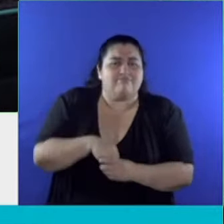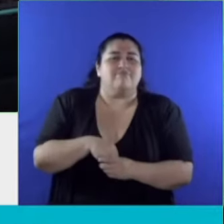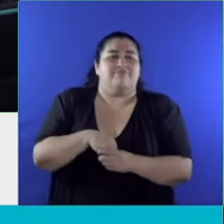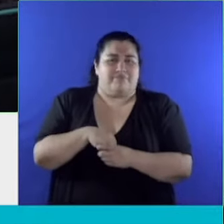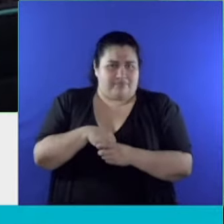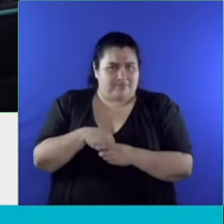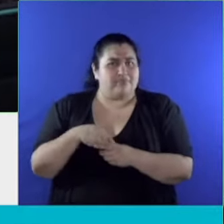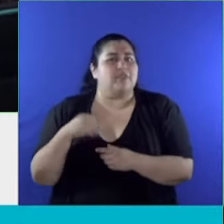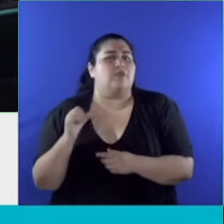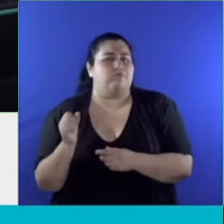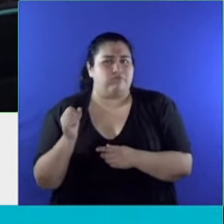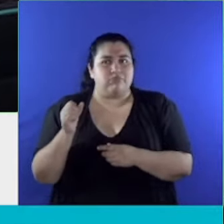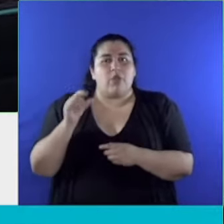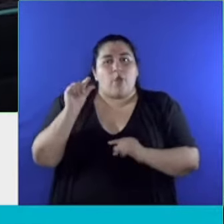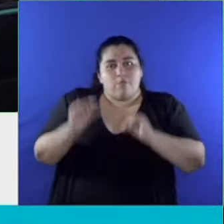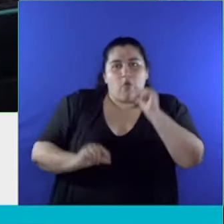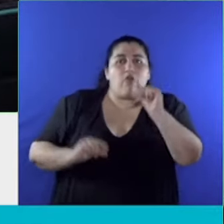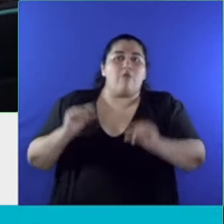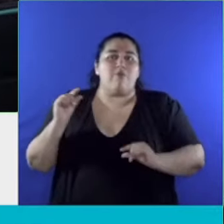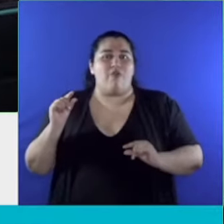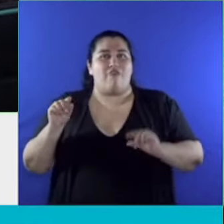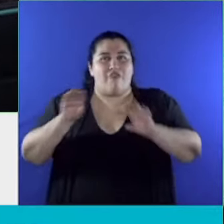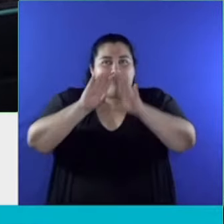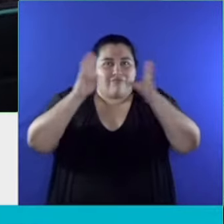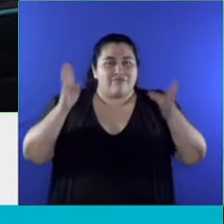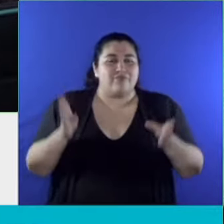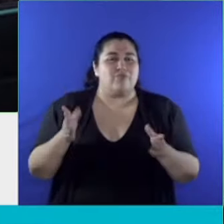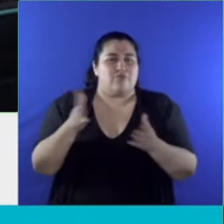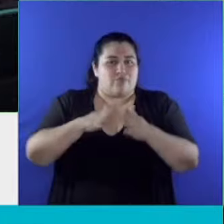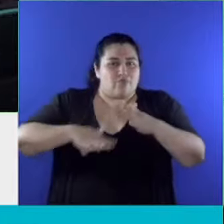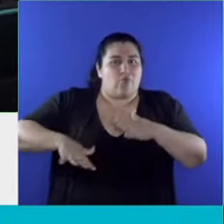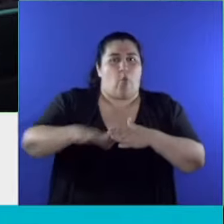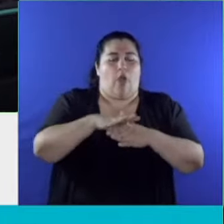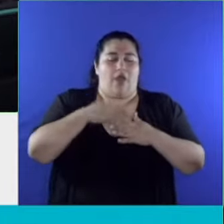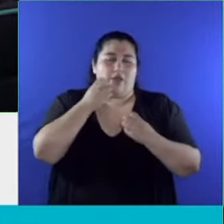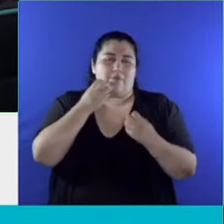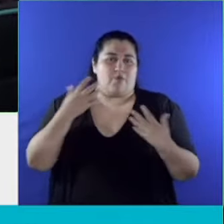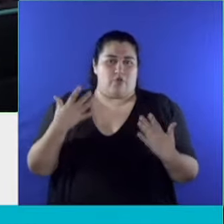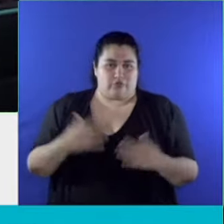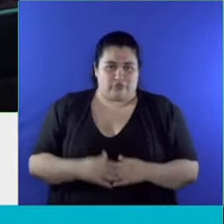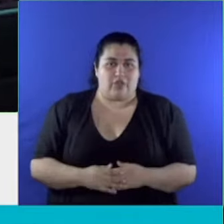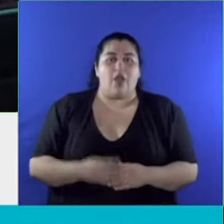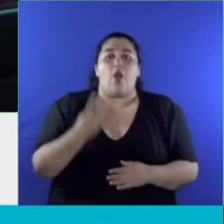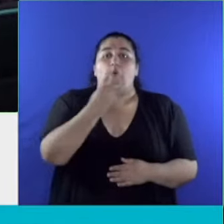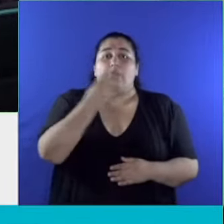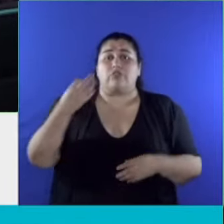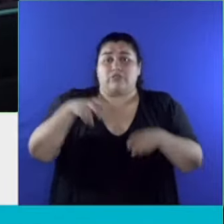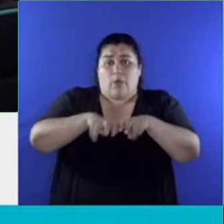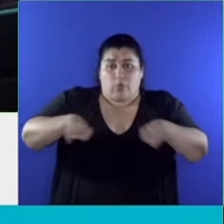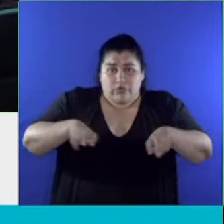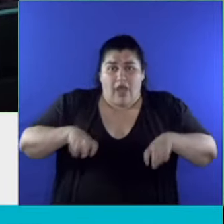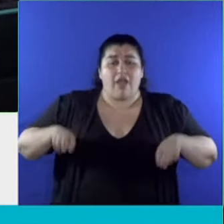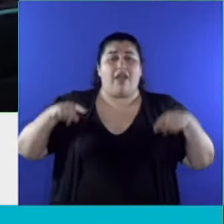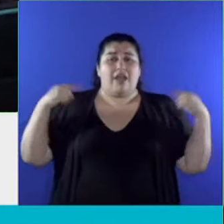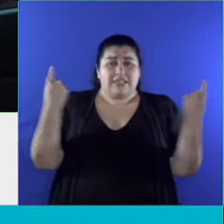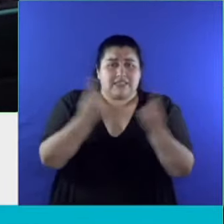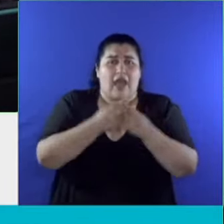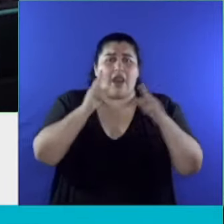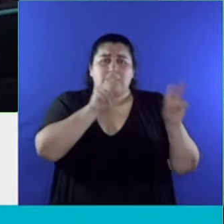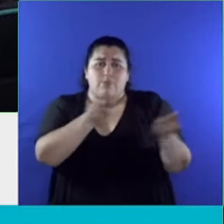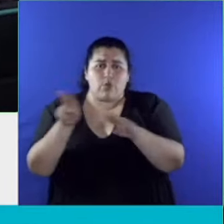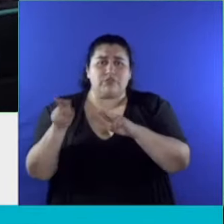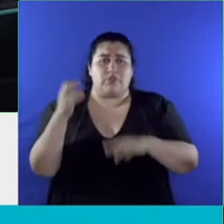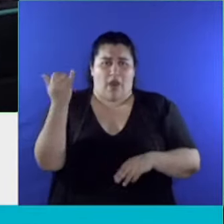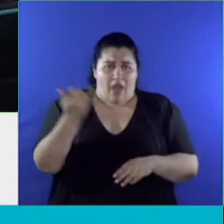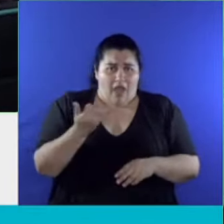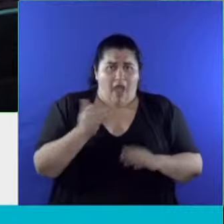presentes absorbiendo esa energía artística y cultural que tiene nuestro teatro con más de 400 butacas con una sala de exposiciones